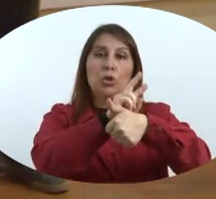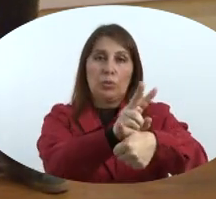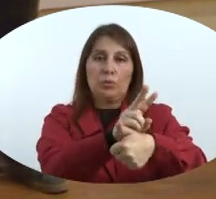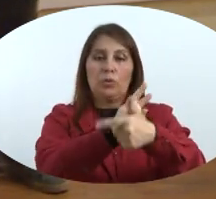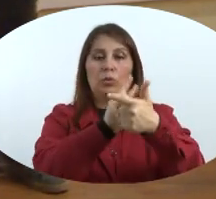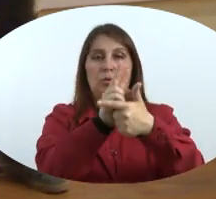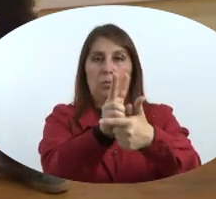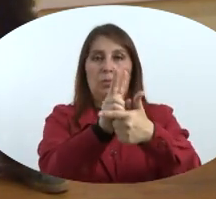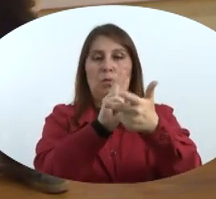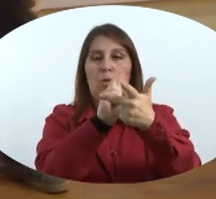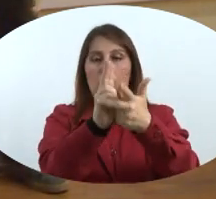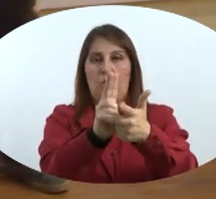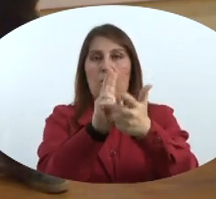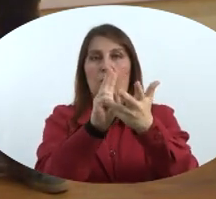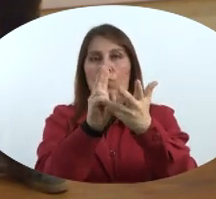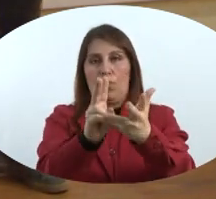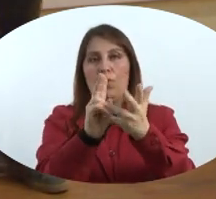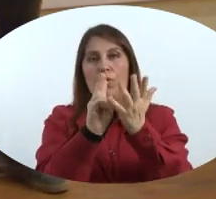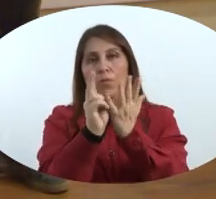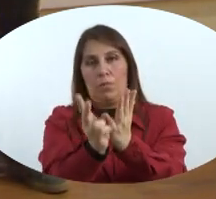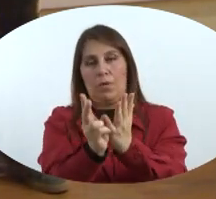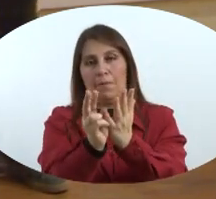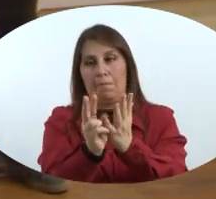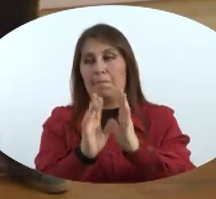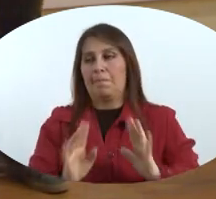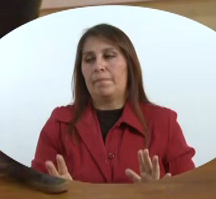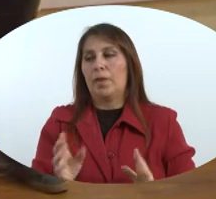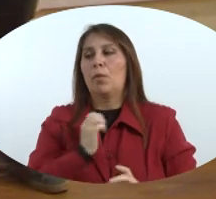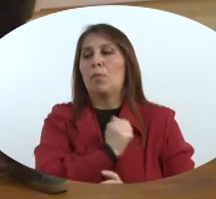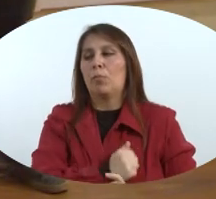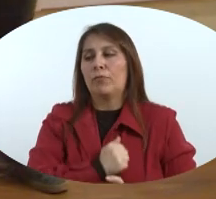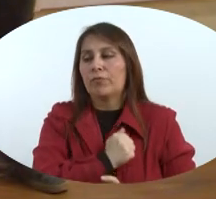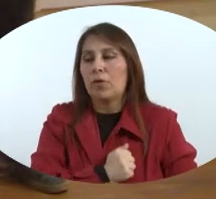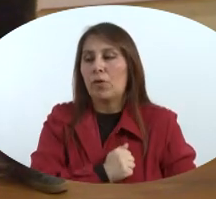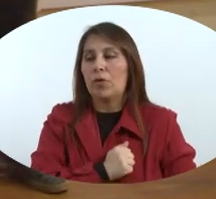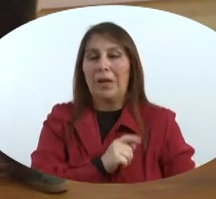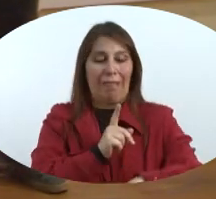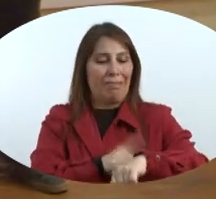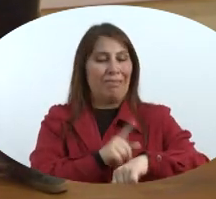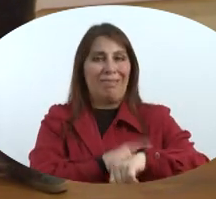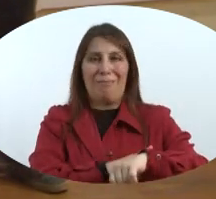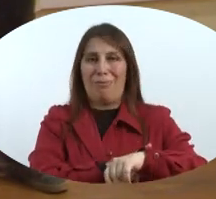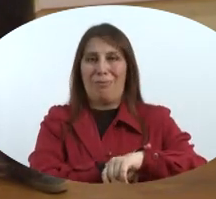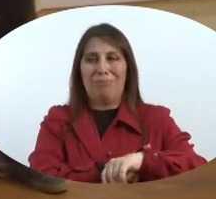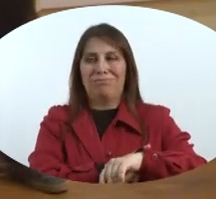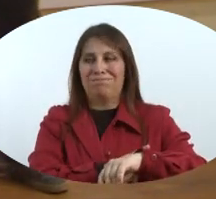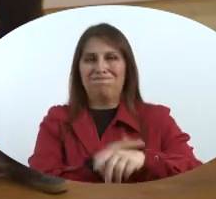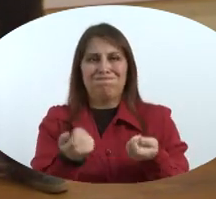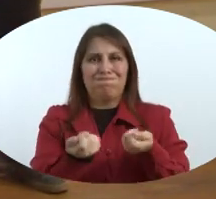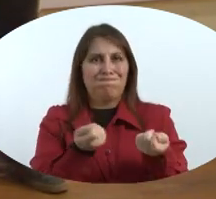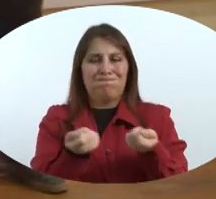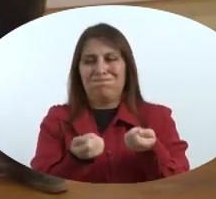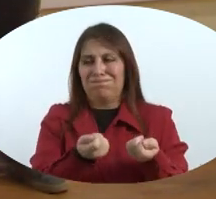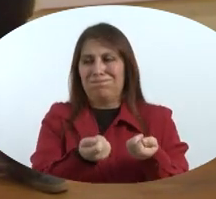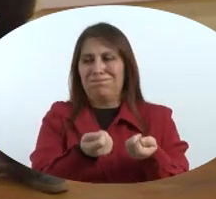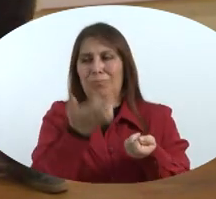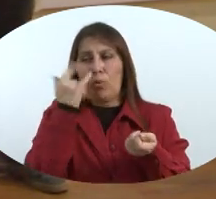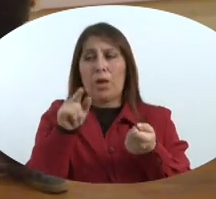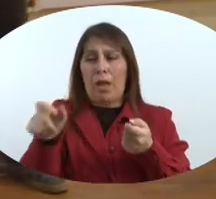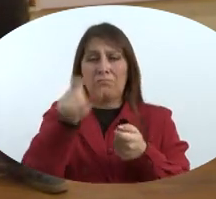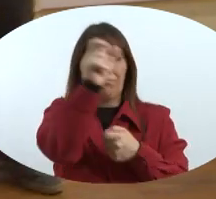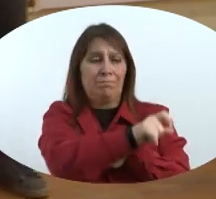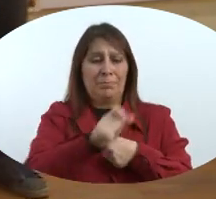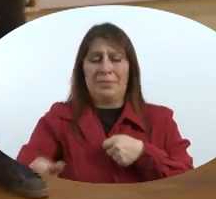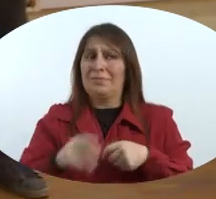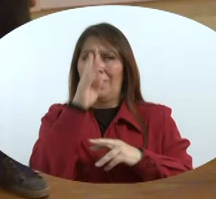minutos por pregunta yo le pido a grita que lleva el tiempo que sea estricto porque esta gente no